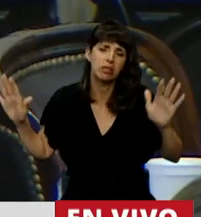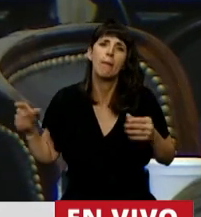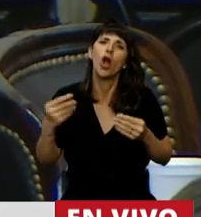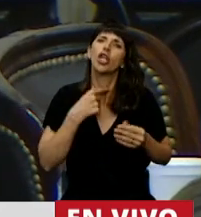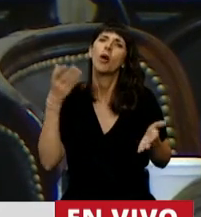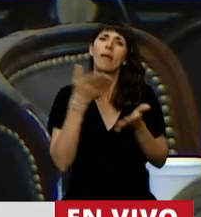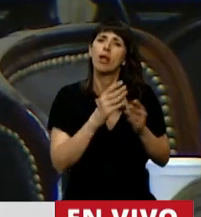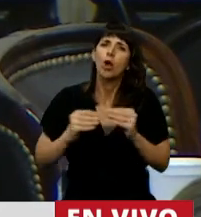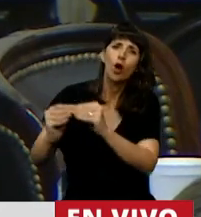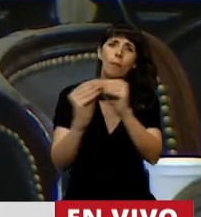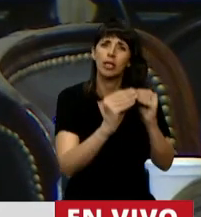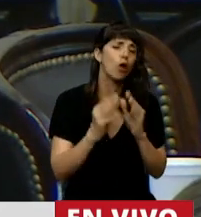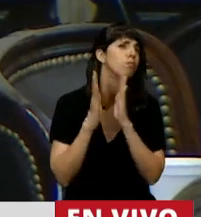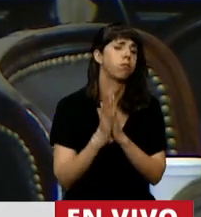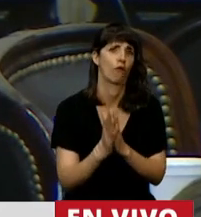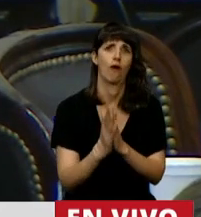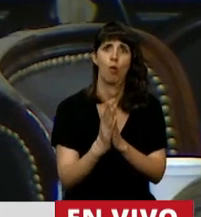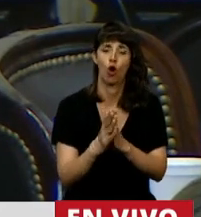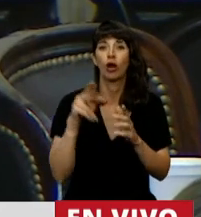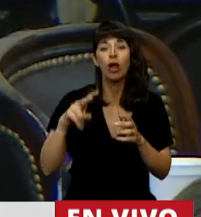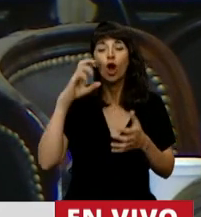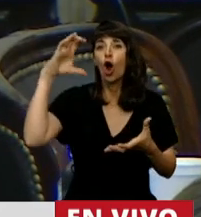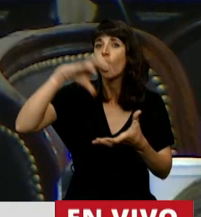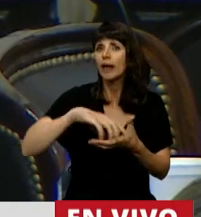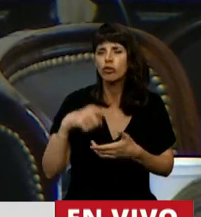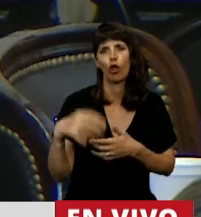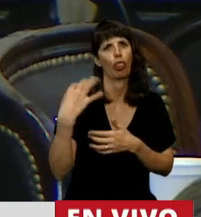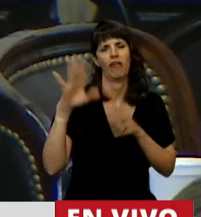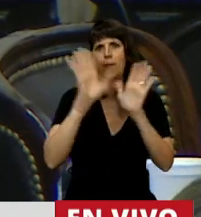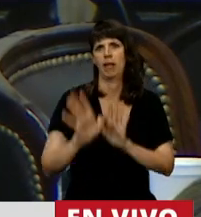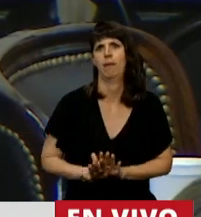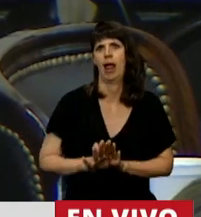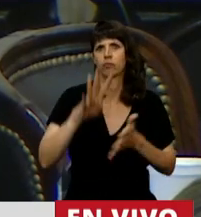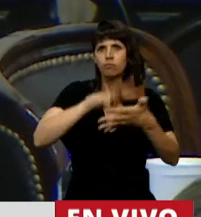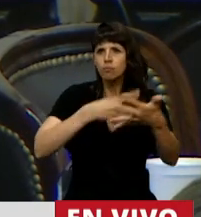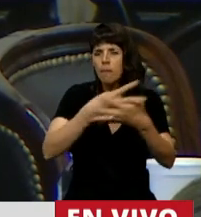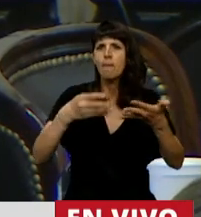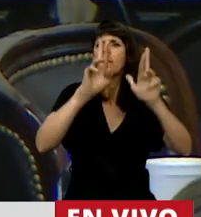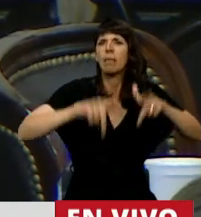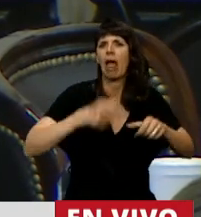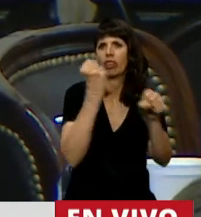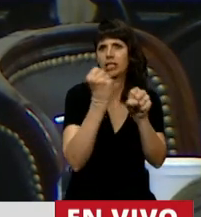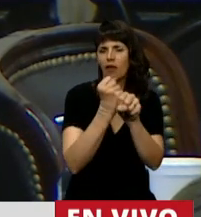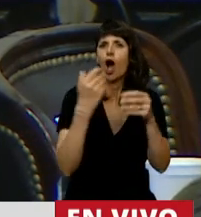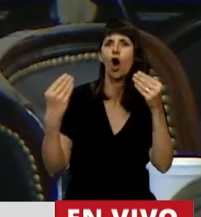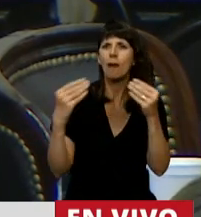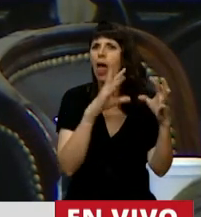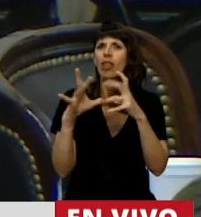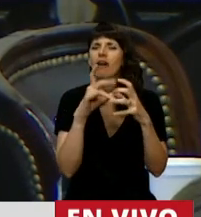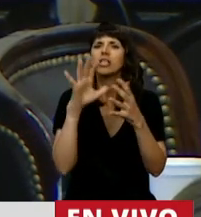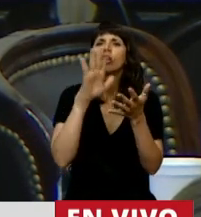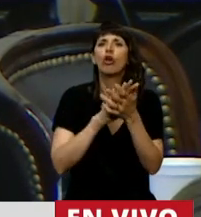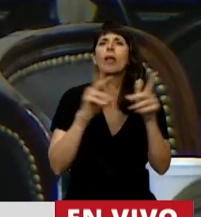que de una vez por todas este Congreso haga una agenda donde discutamos los problemas reales de la Argentina, cómo erradicamos